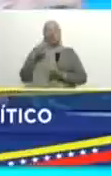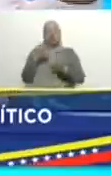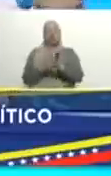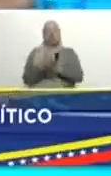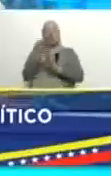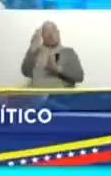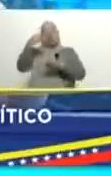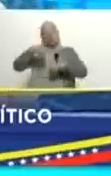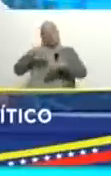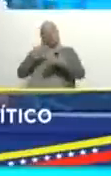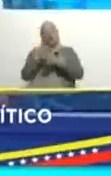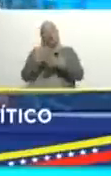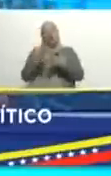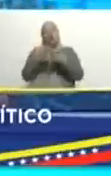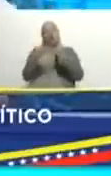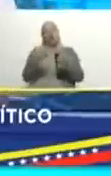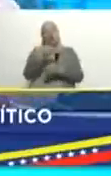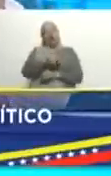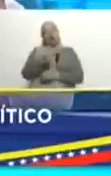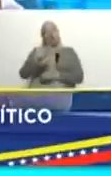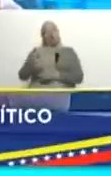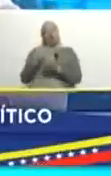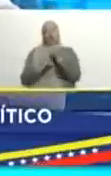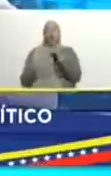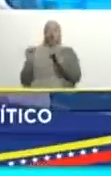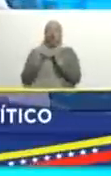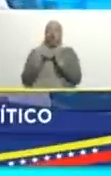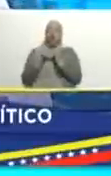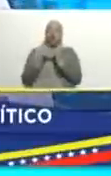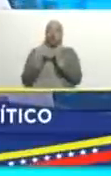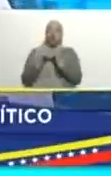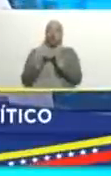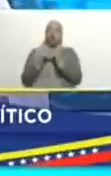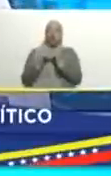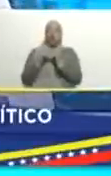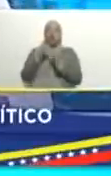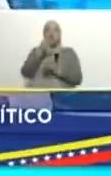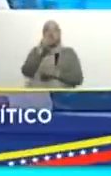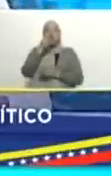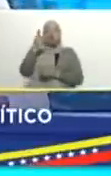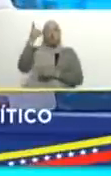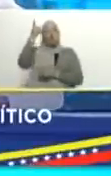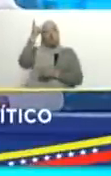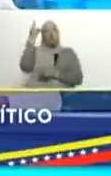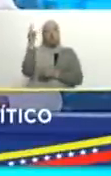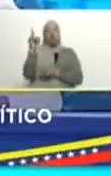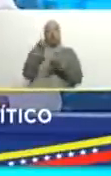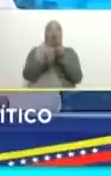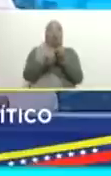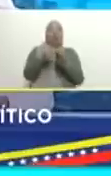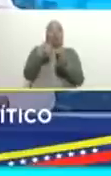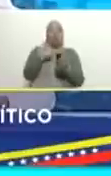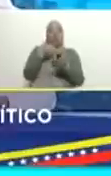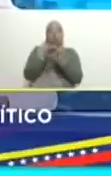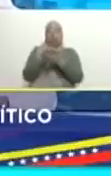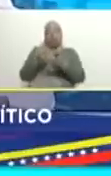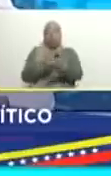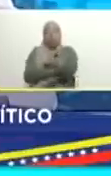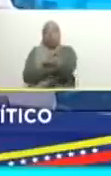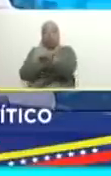que compartimos todos, todos por igual. Diosdado, Cilia, Adán,